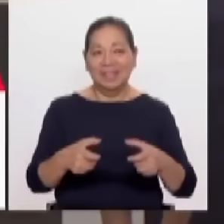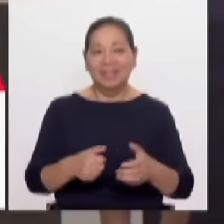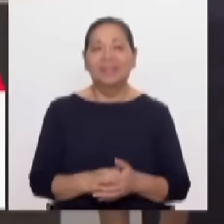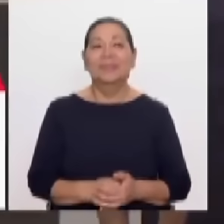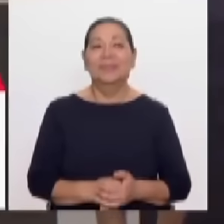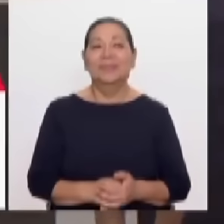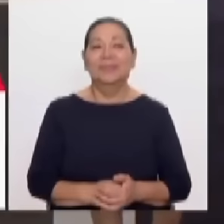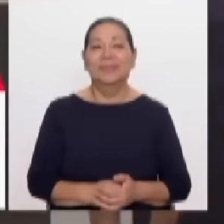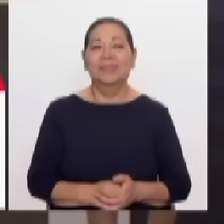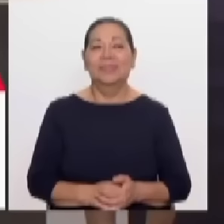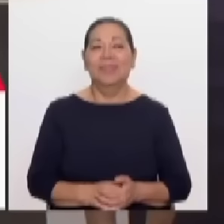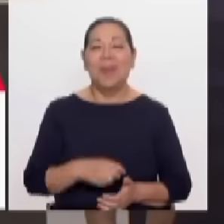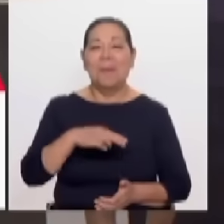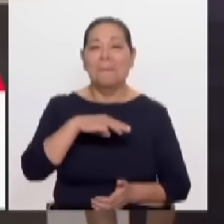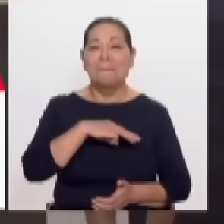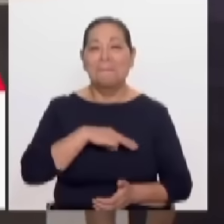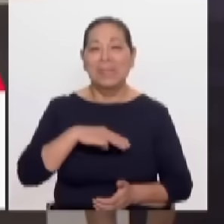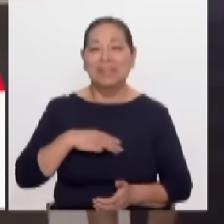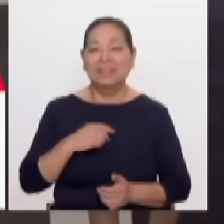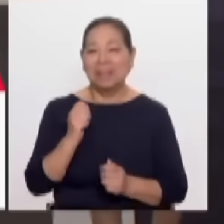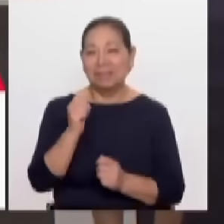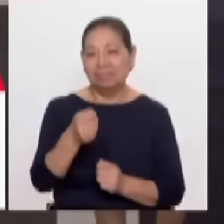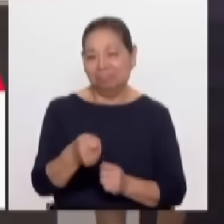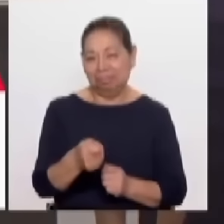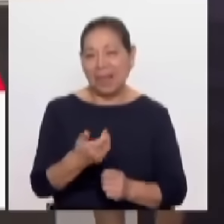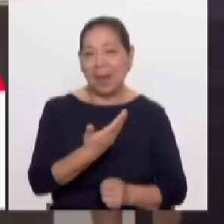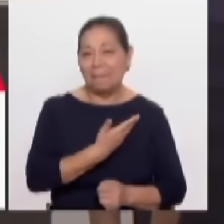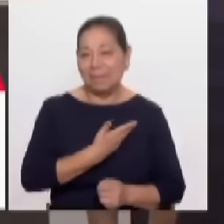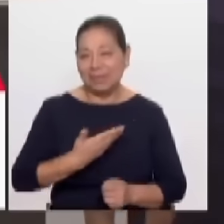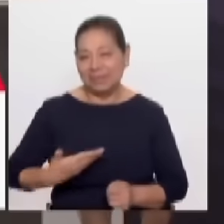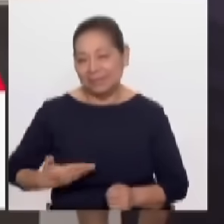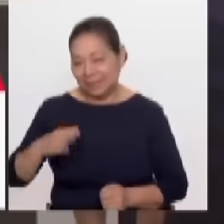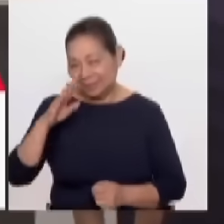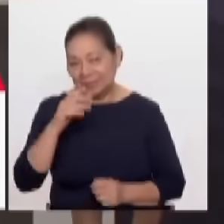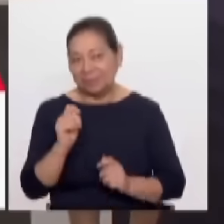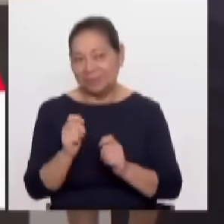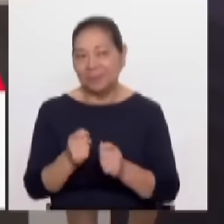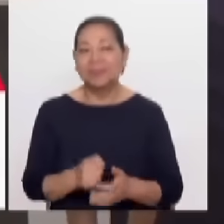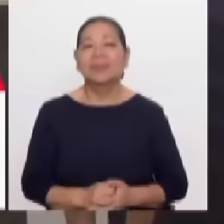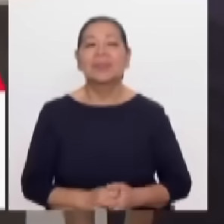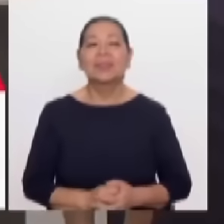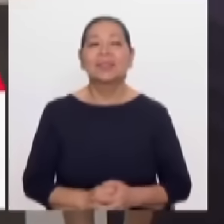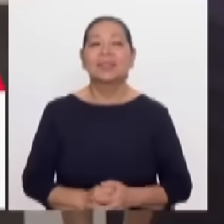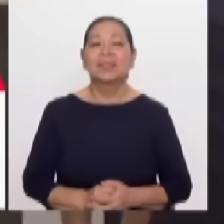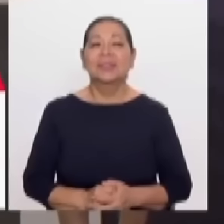por parte del señor ministro de Transportes y Comunicaciones.